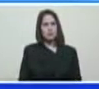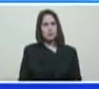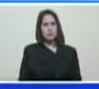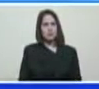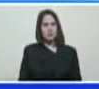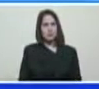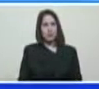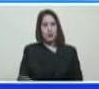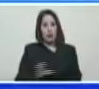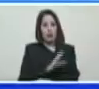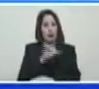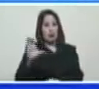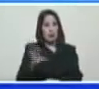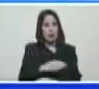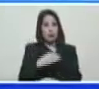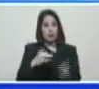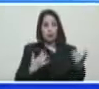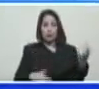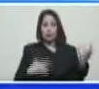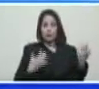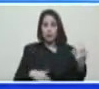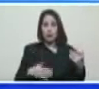que nos tocaron su director